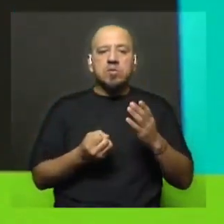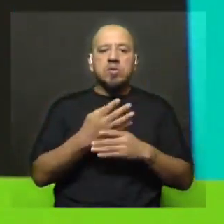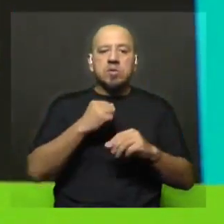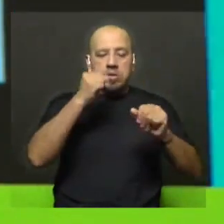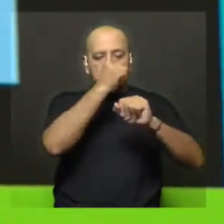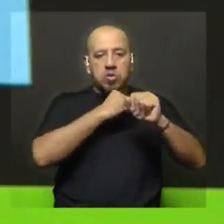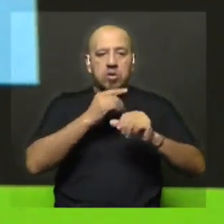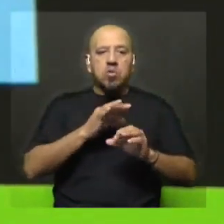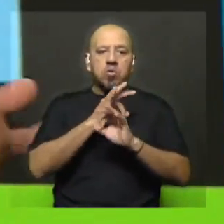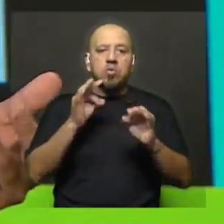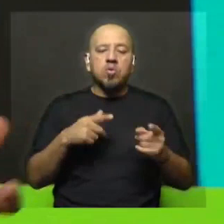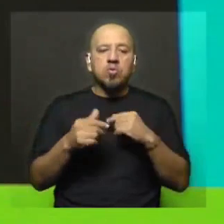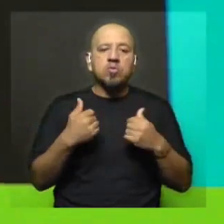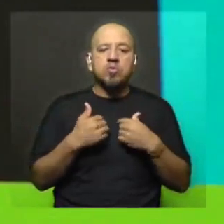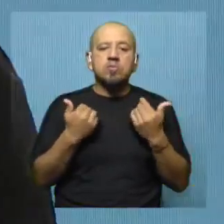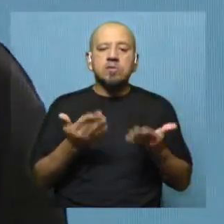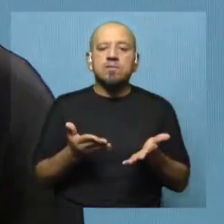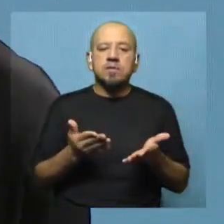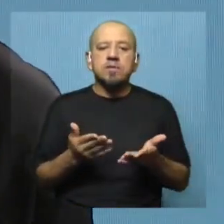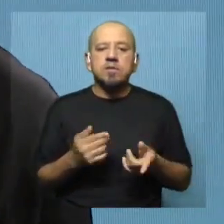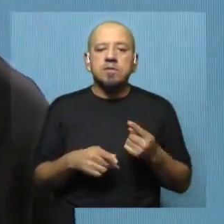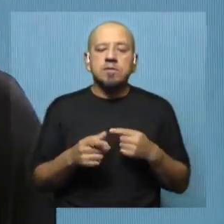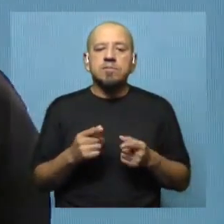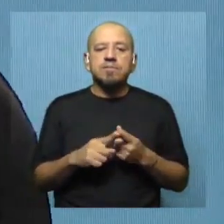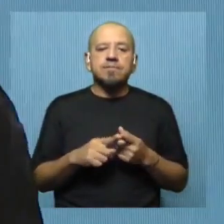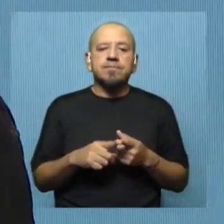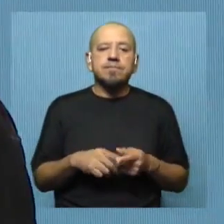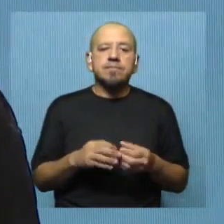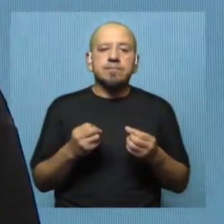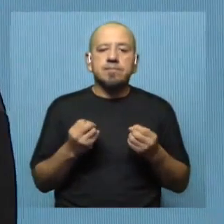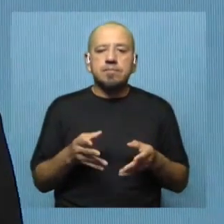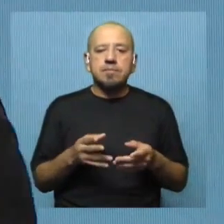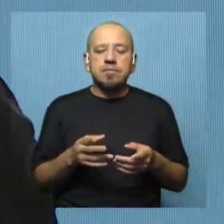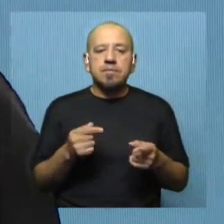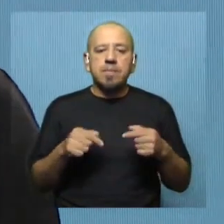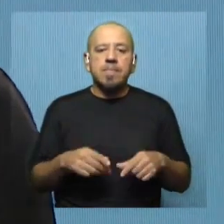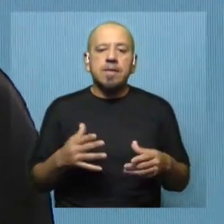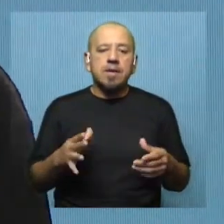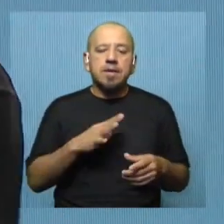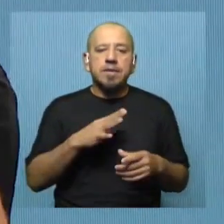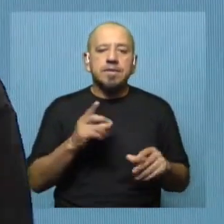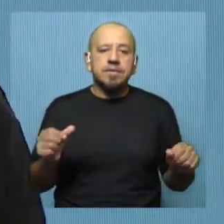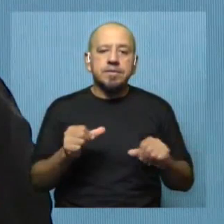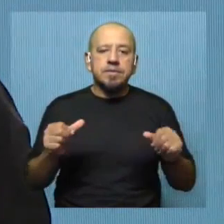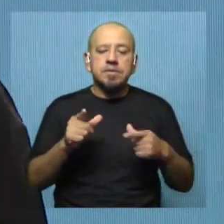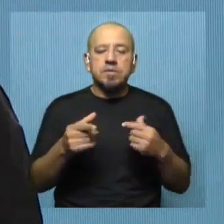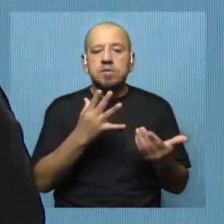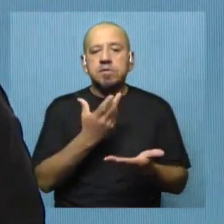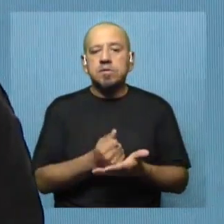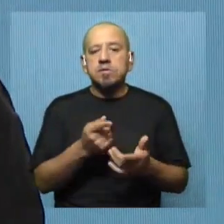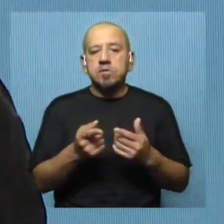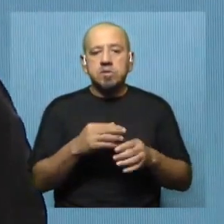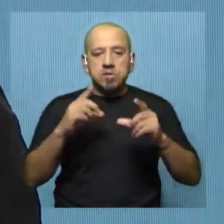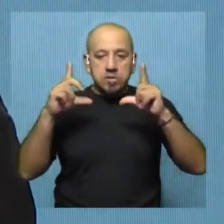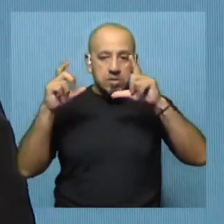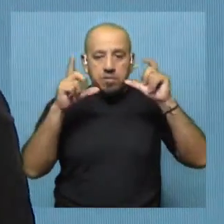sido a su vez un beneficio, en verdad? En realidad es un gran beneficio, porque esto que estamos haciendo ahora, que puedas descargar una imagen en alta resolución, tiene que